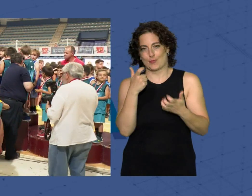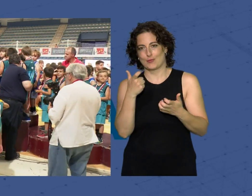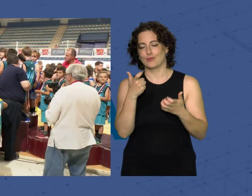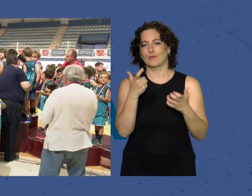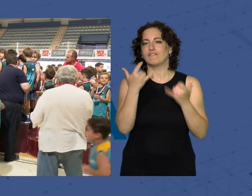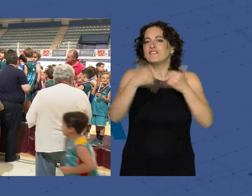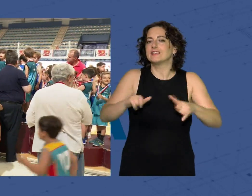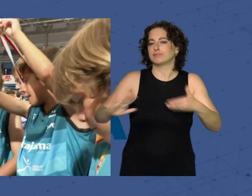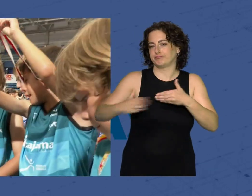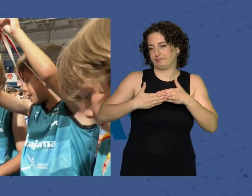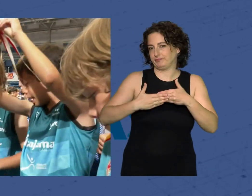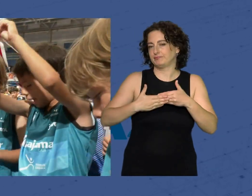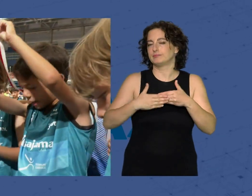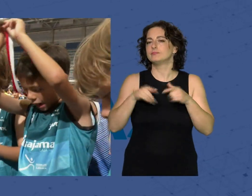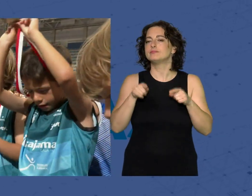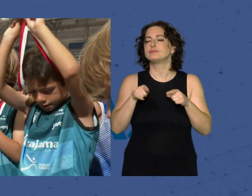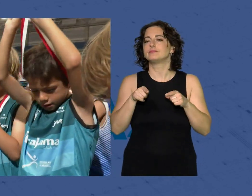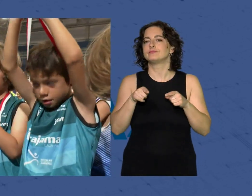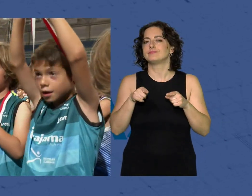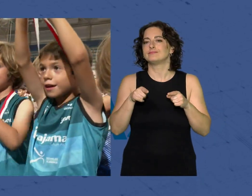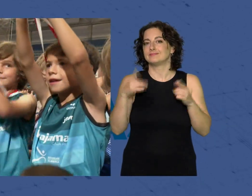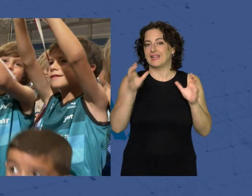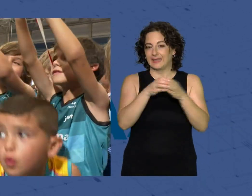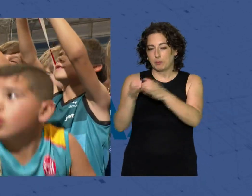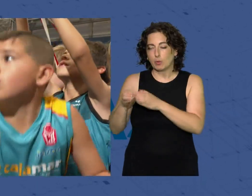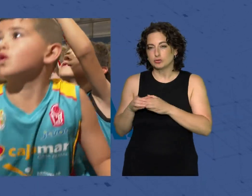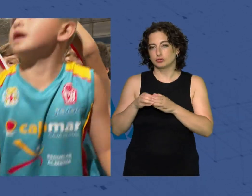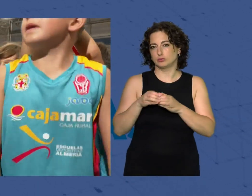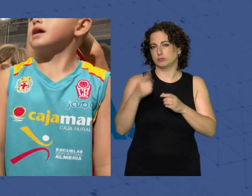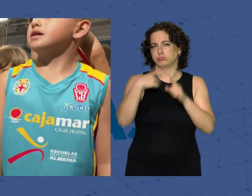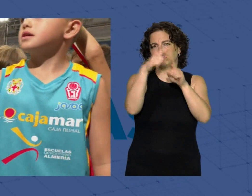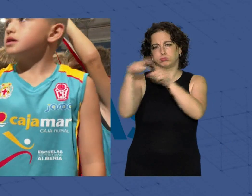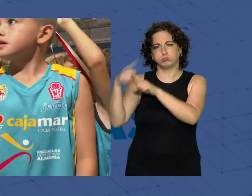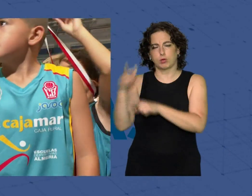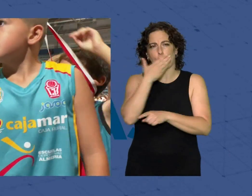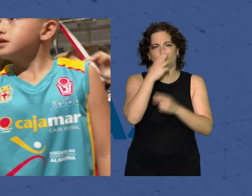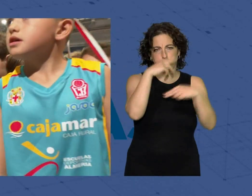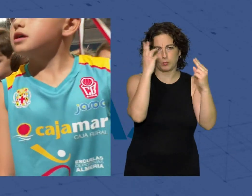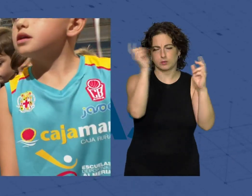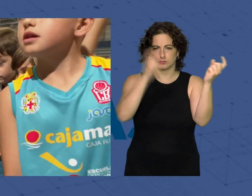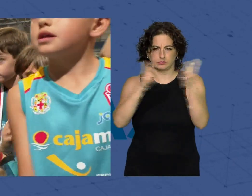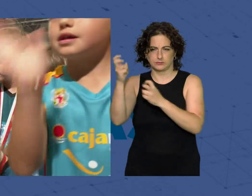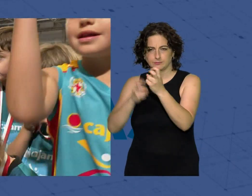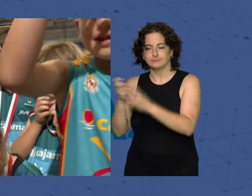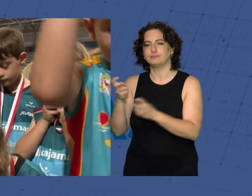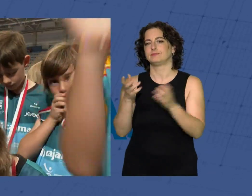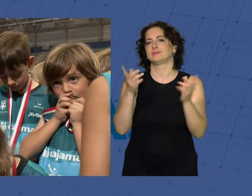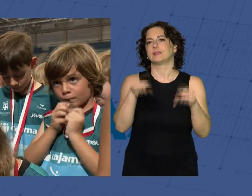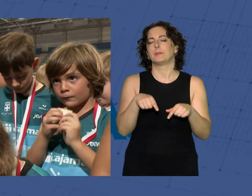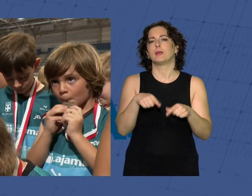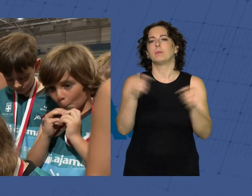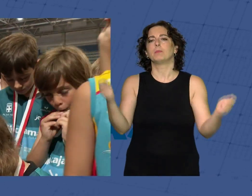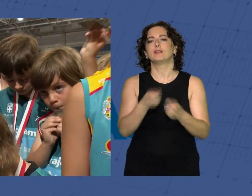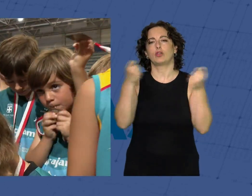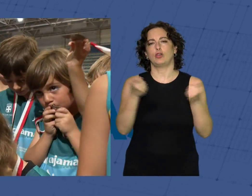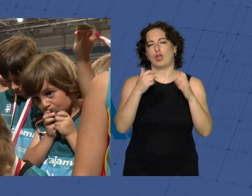fiesta de clausura en la que las decenas de equipos procedentes de distintos colegios públicos de Almería han contado con el patrocinio